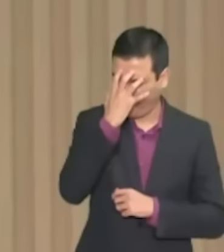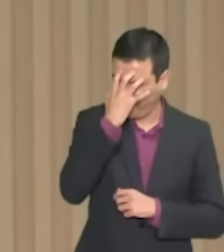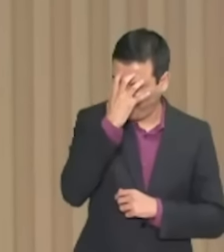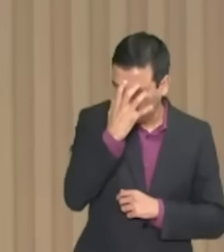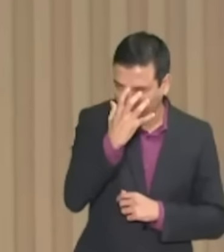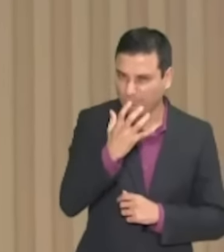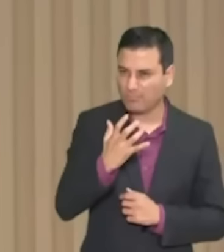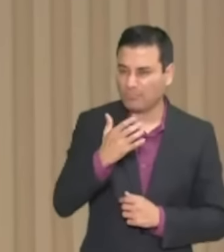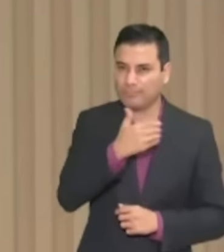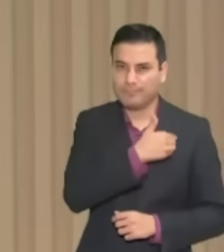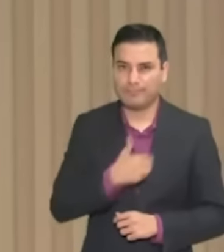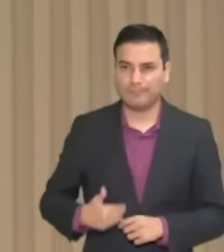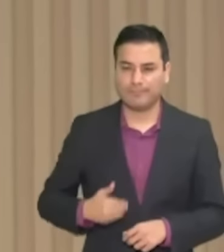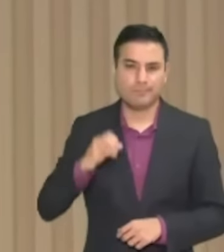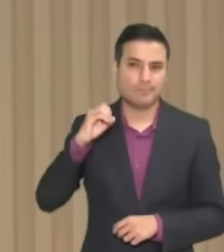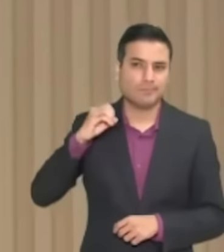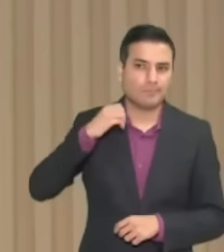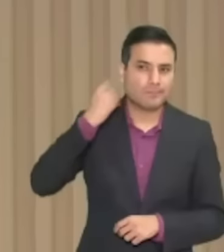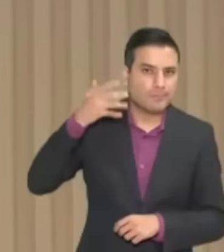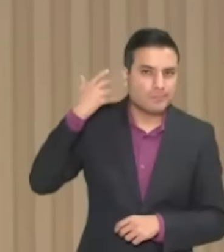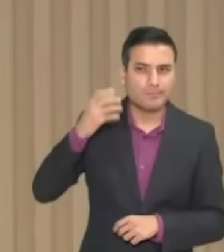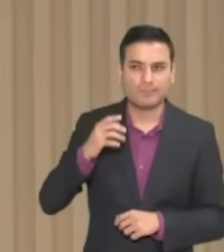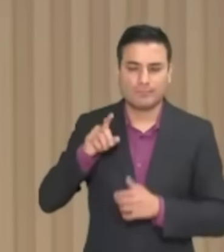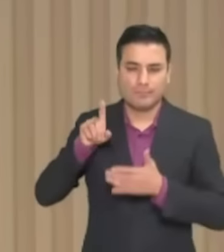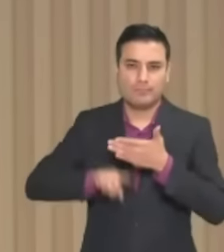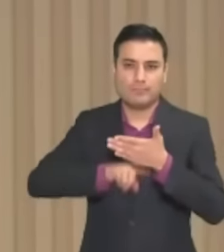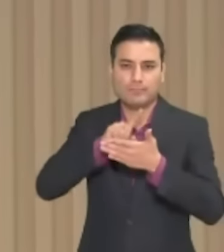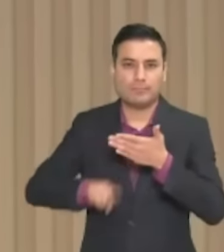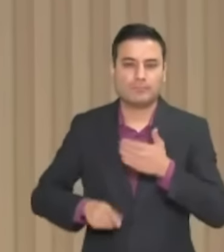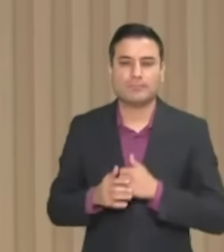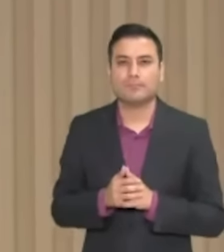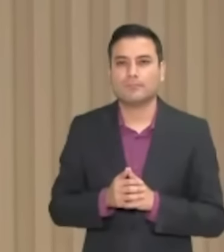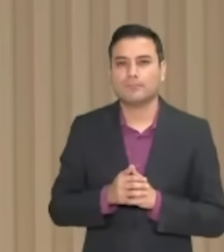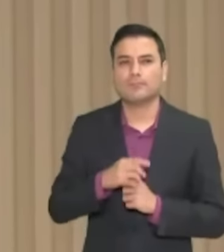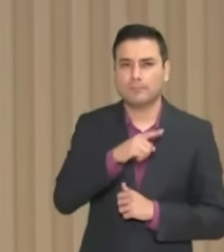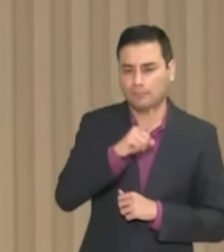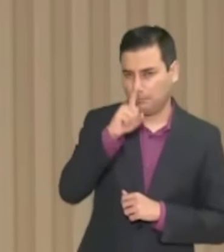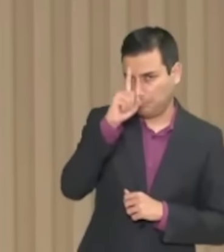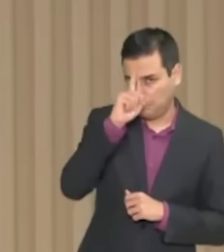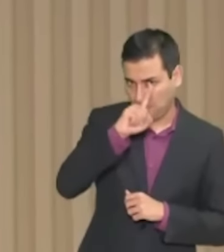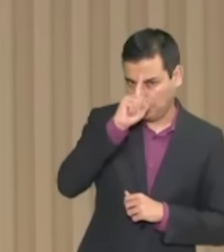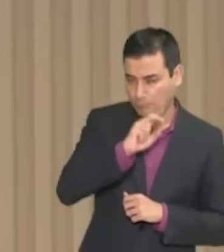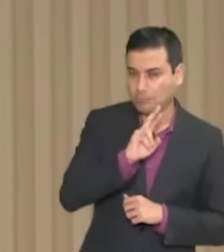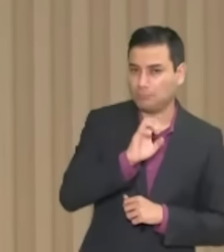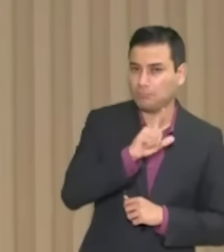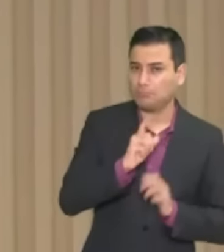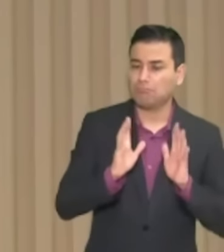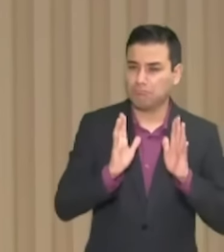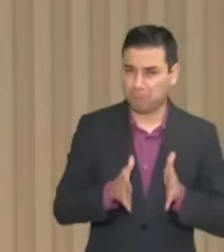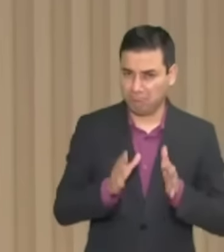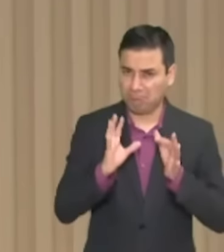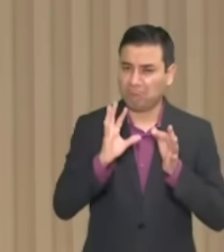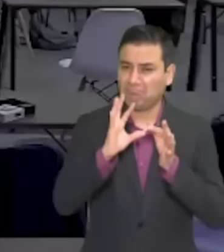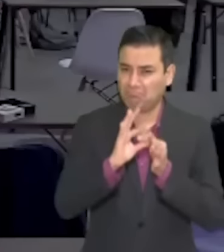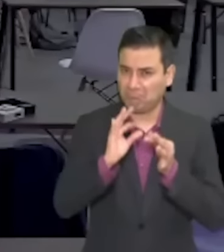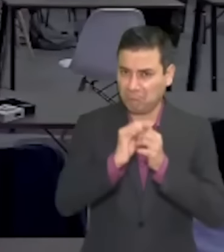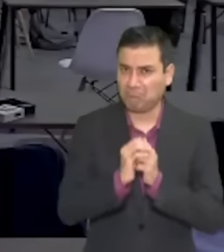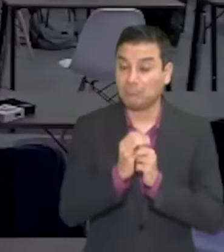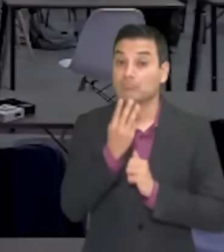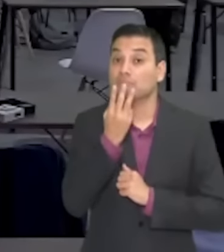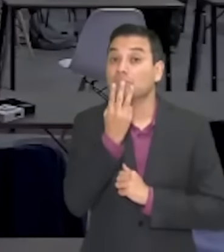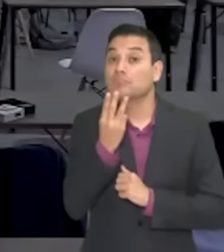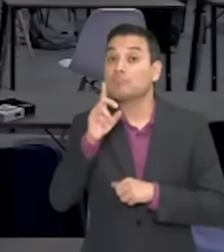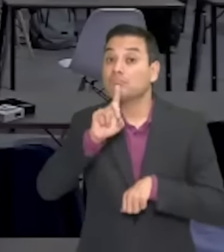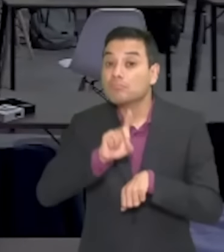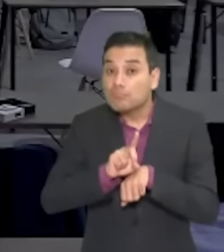mañaneras? Y a pregunta de Latinus es que responde también la consejera Dania Rabel sobre si actuaremos en estos 3 días de veda y